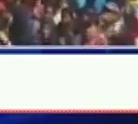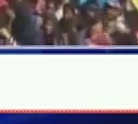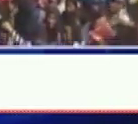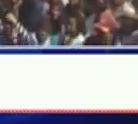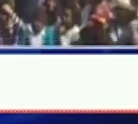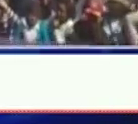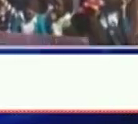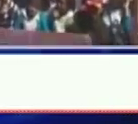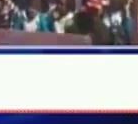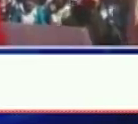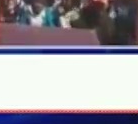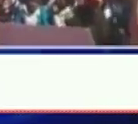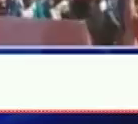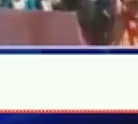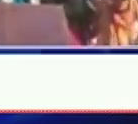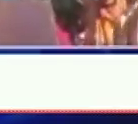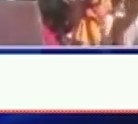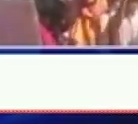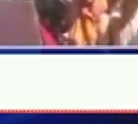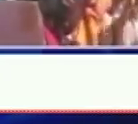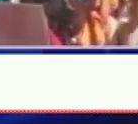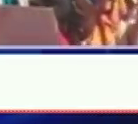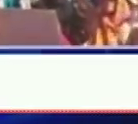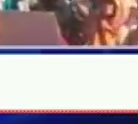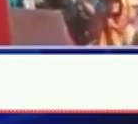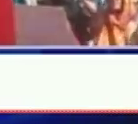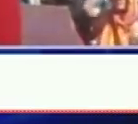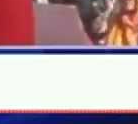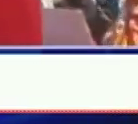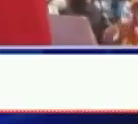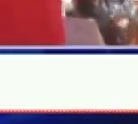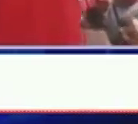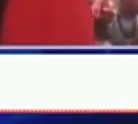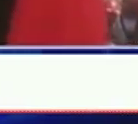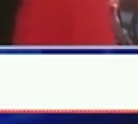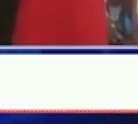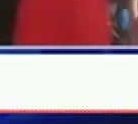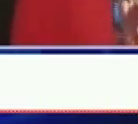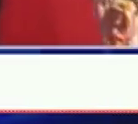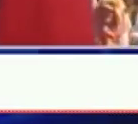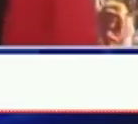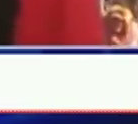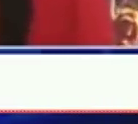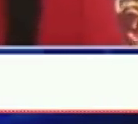gobierno todos los días me gusta compartir hay eso impresionante